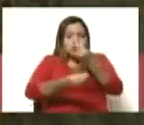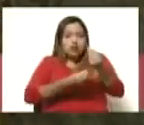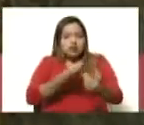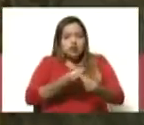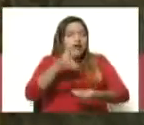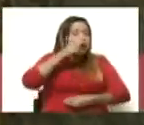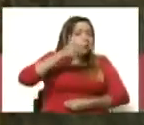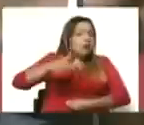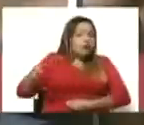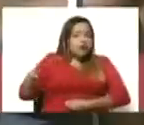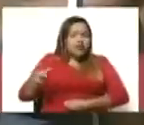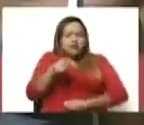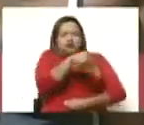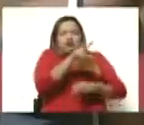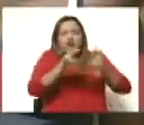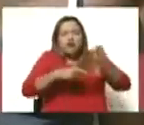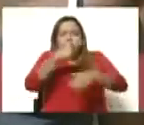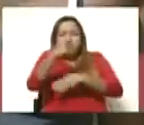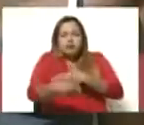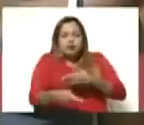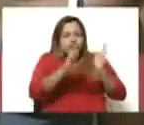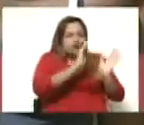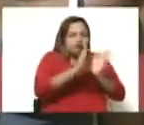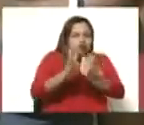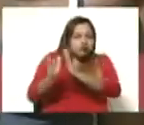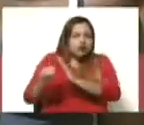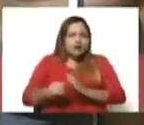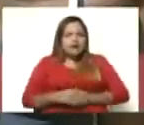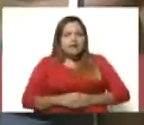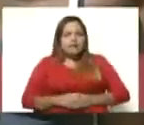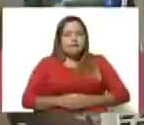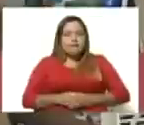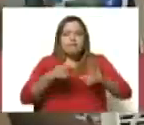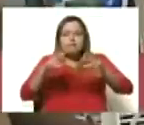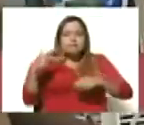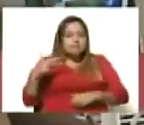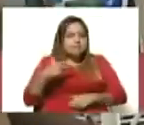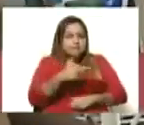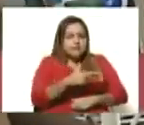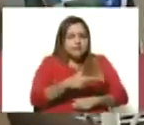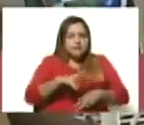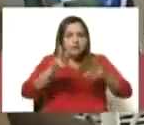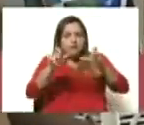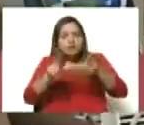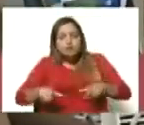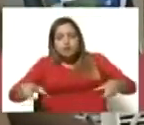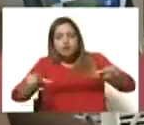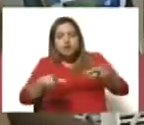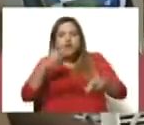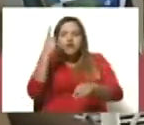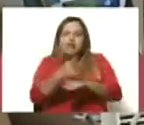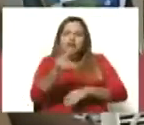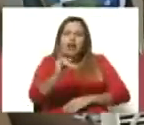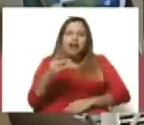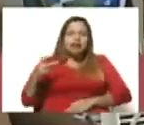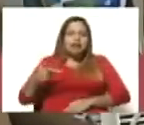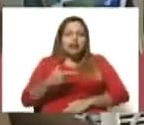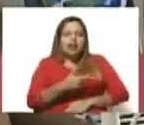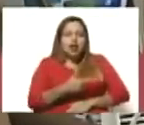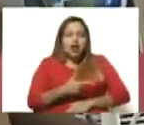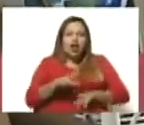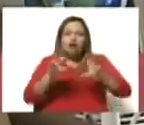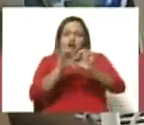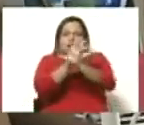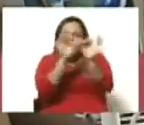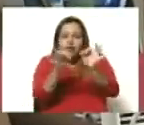nuestro pueblo, esa nueva planificación urbanística de la nueva Tejería, esos nuevos espacios que tiene que tener Tejería, ese nuevo